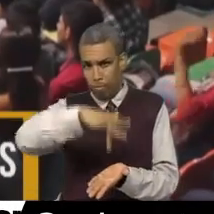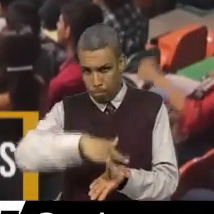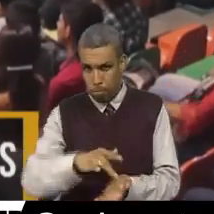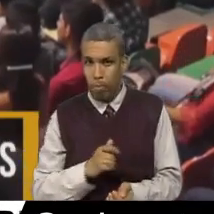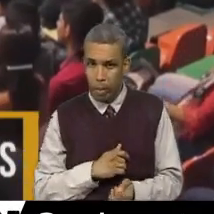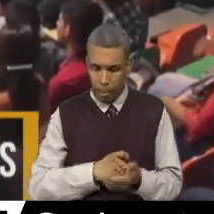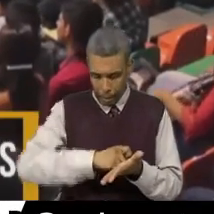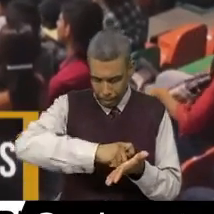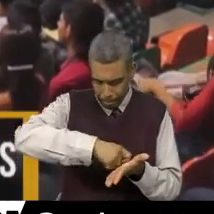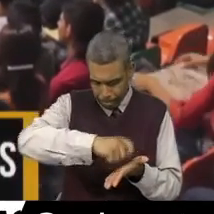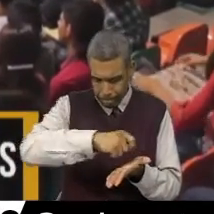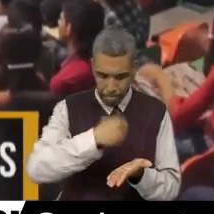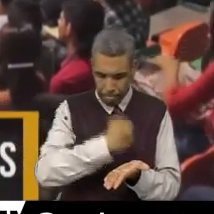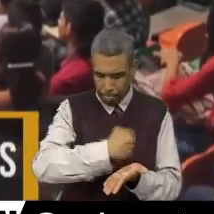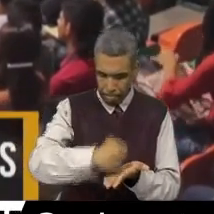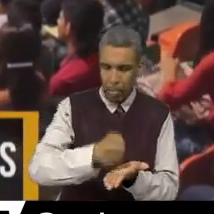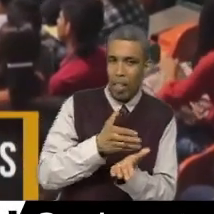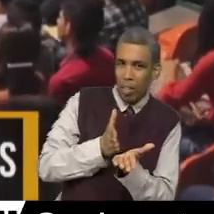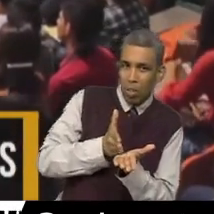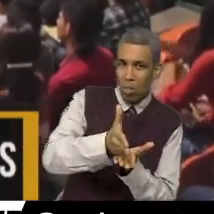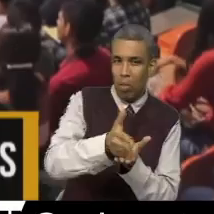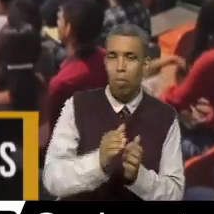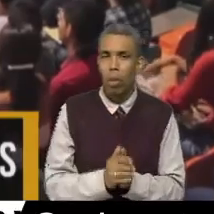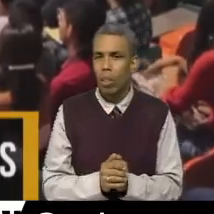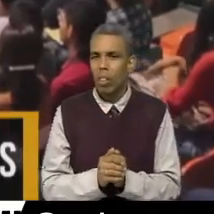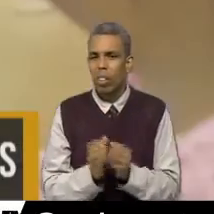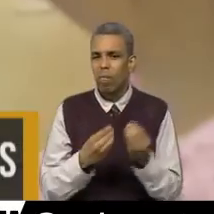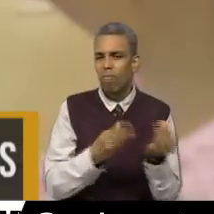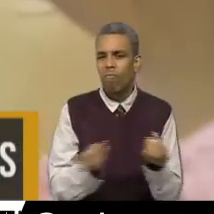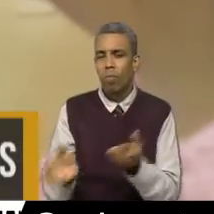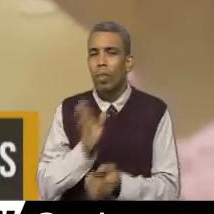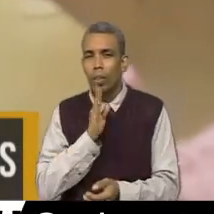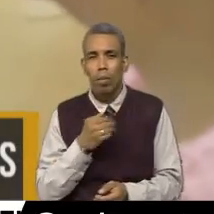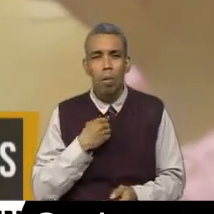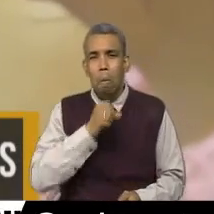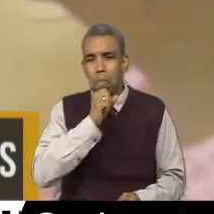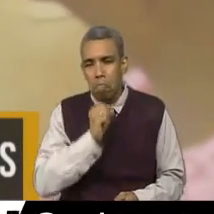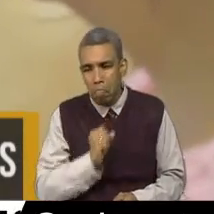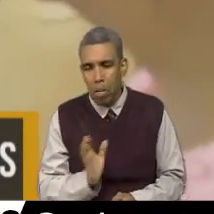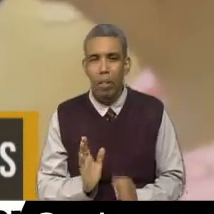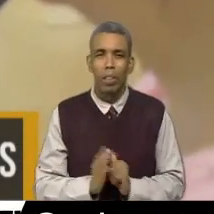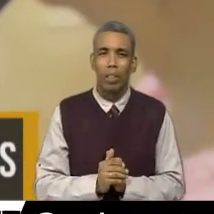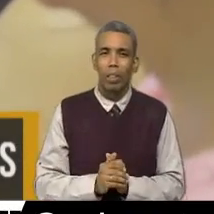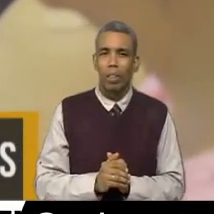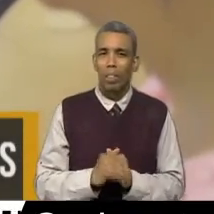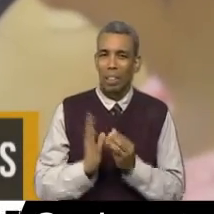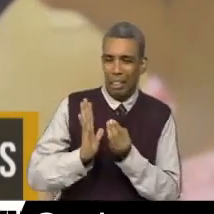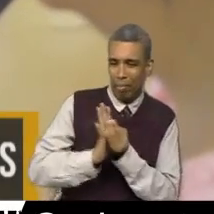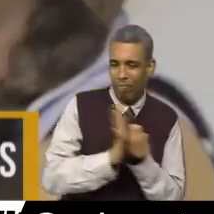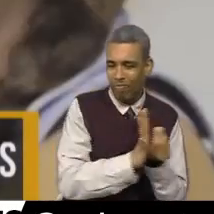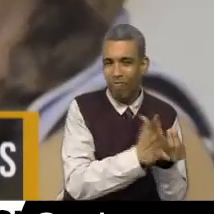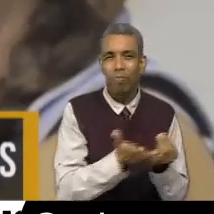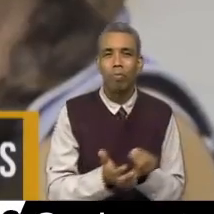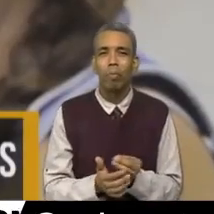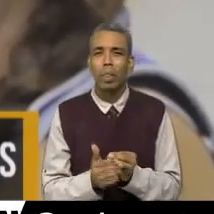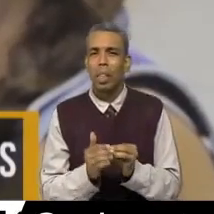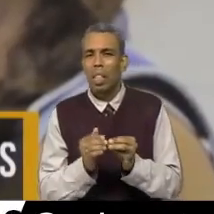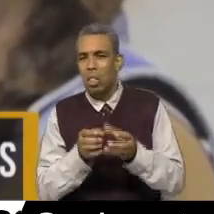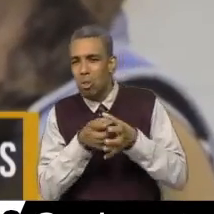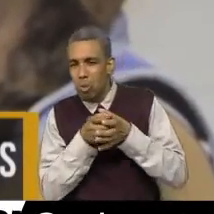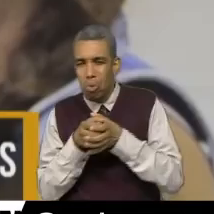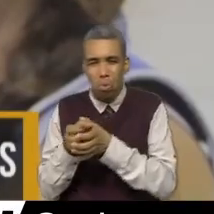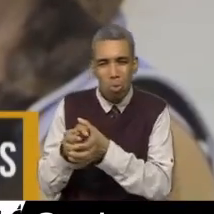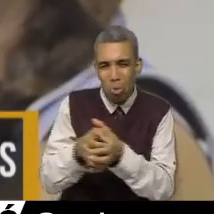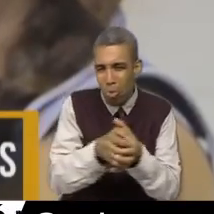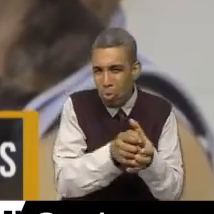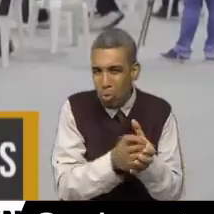Actualmente, el programa de becas cobija a víctimas, a adultos mayores, grupos étnicos, madres cabeza de familia, personas en condición de